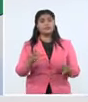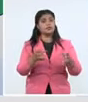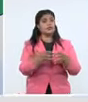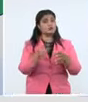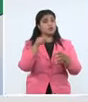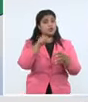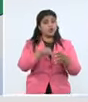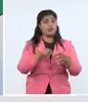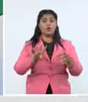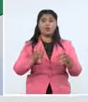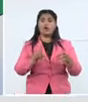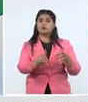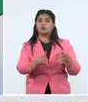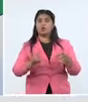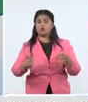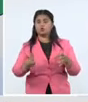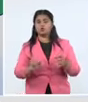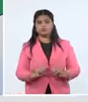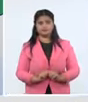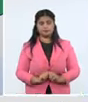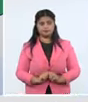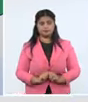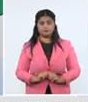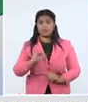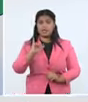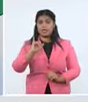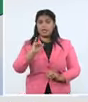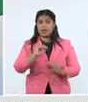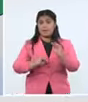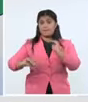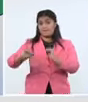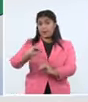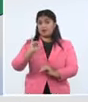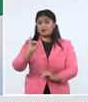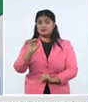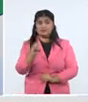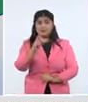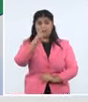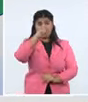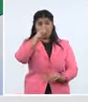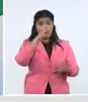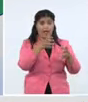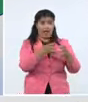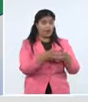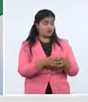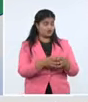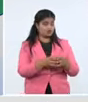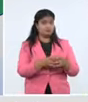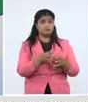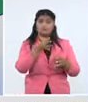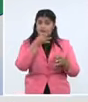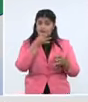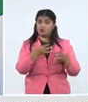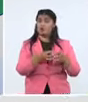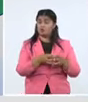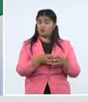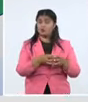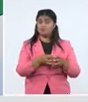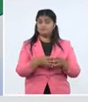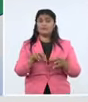411, y de más de 60 años, nuevamente una cifra elevada,